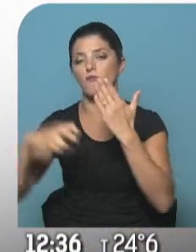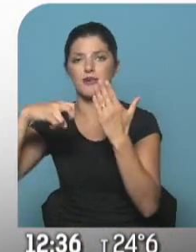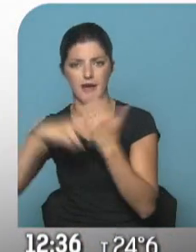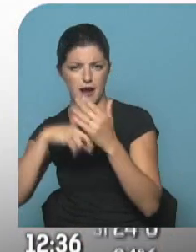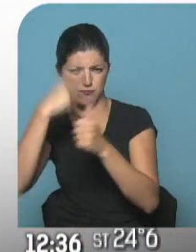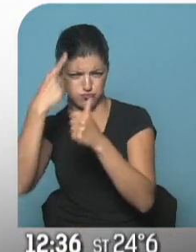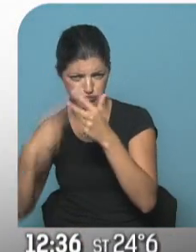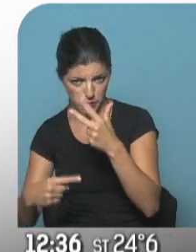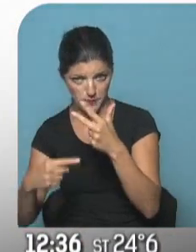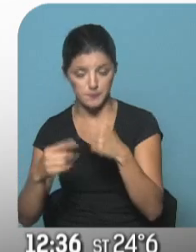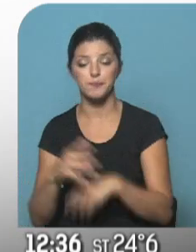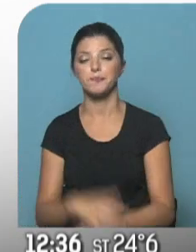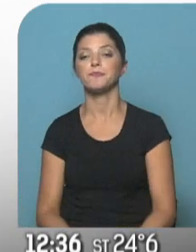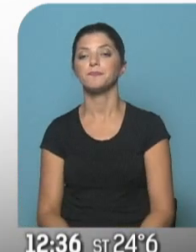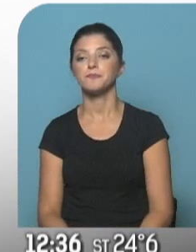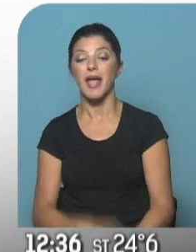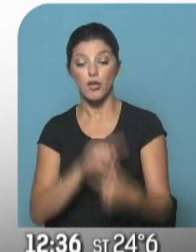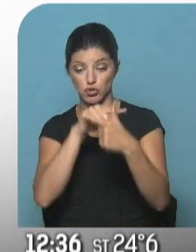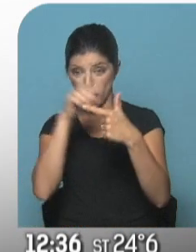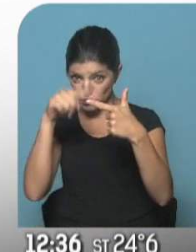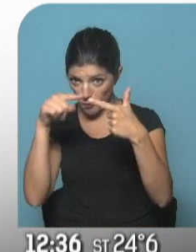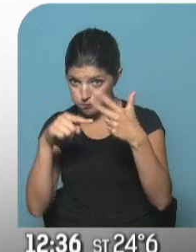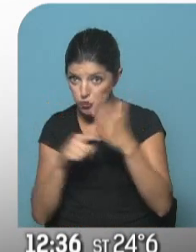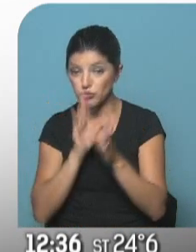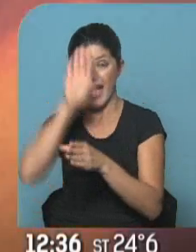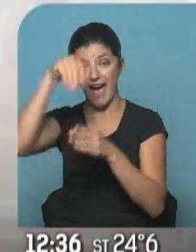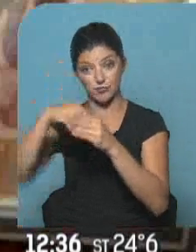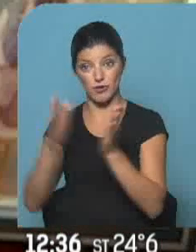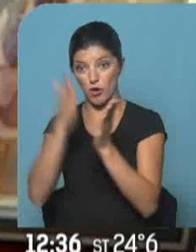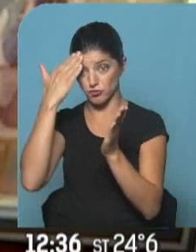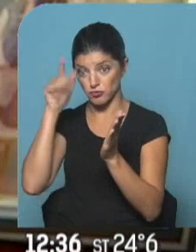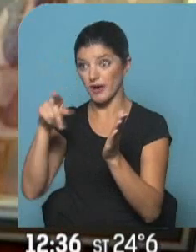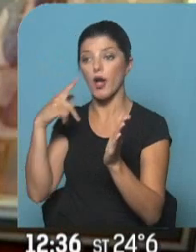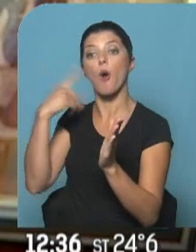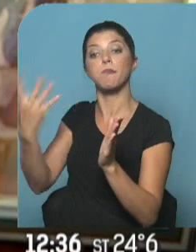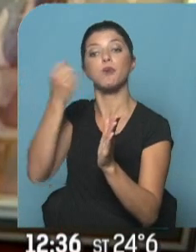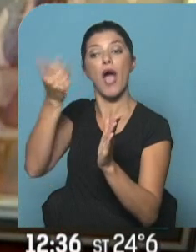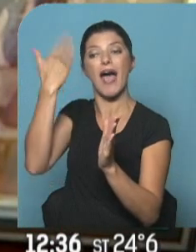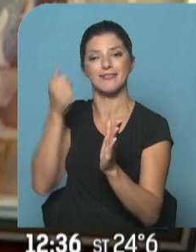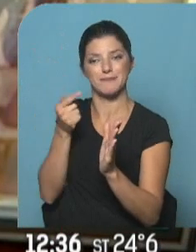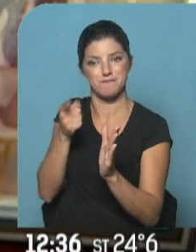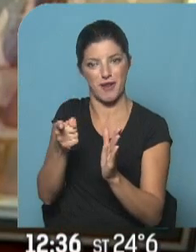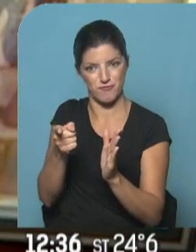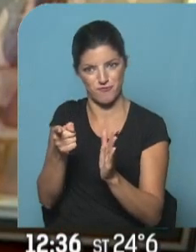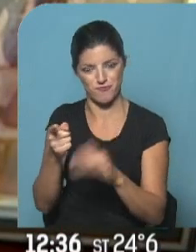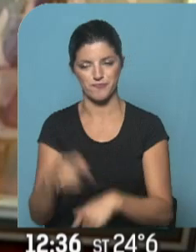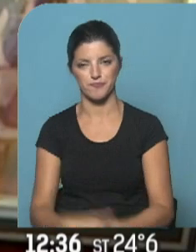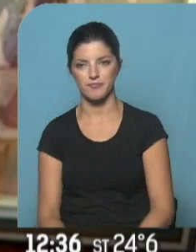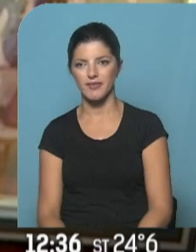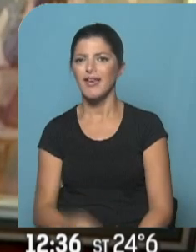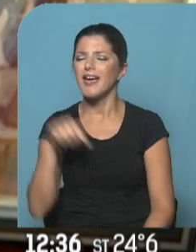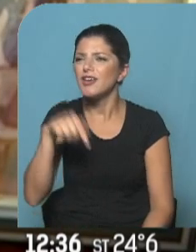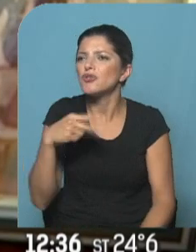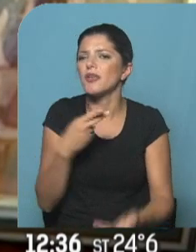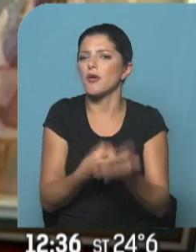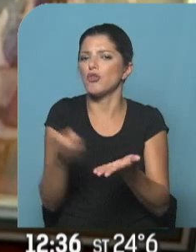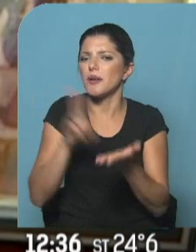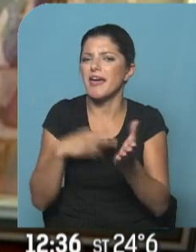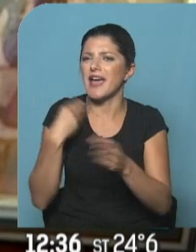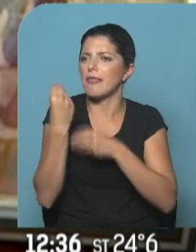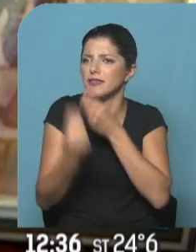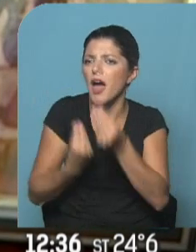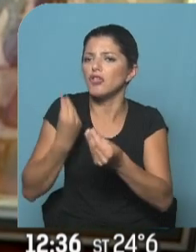Todos puntos incorporados a la Carta Magna durante la gestión de Correa. La posible reelección indefinida debilita la democracia